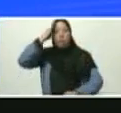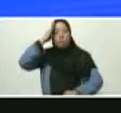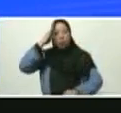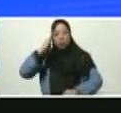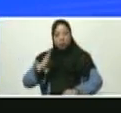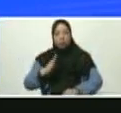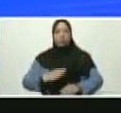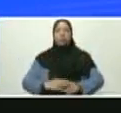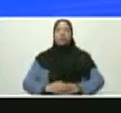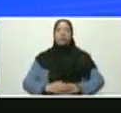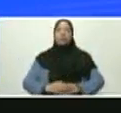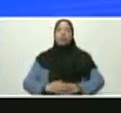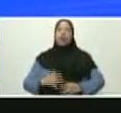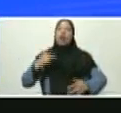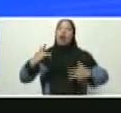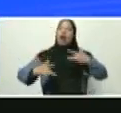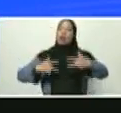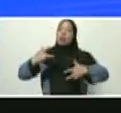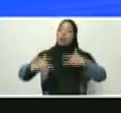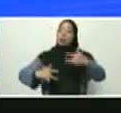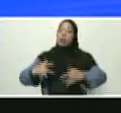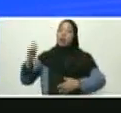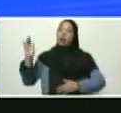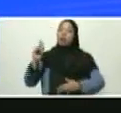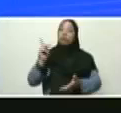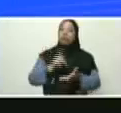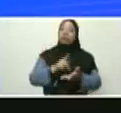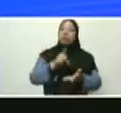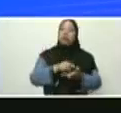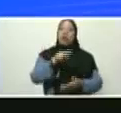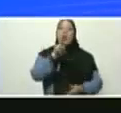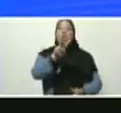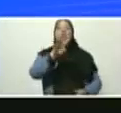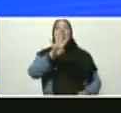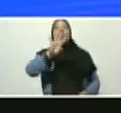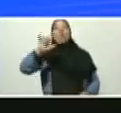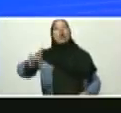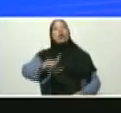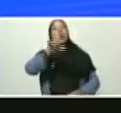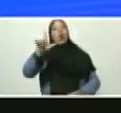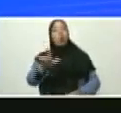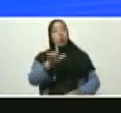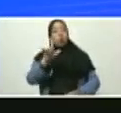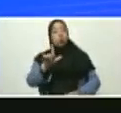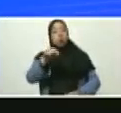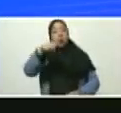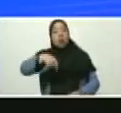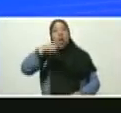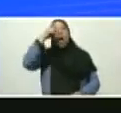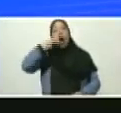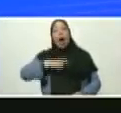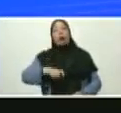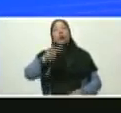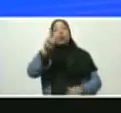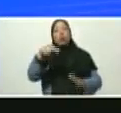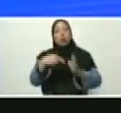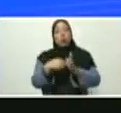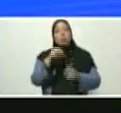partícipe de esta parada hoy, 24 de julio de este año